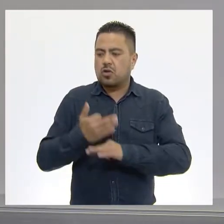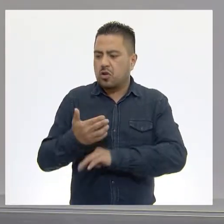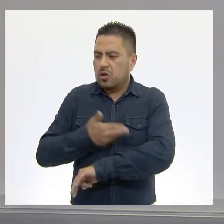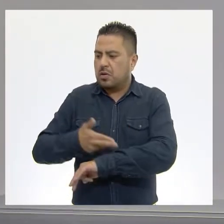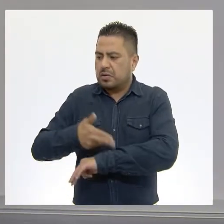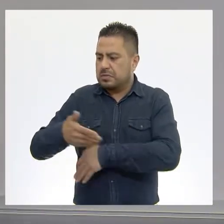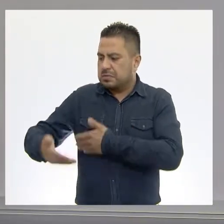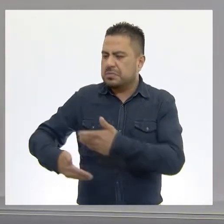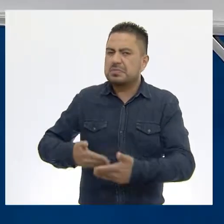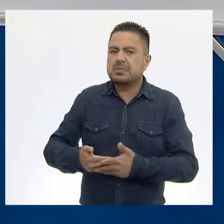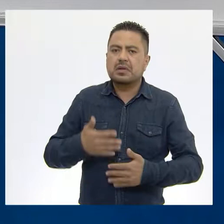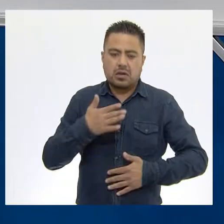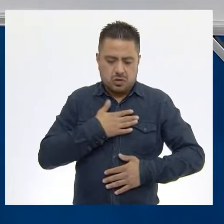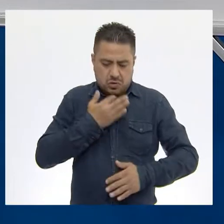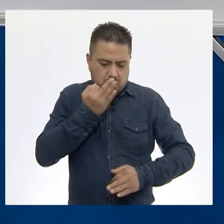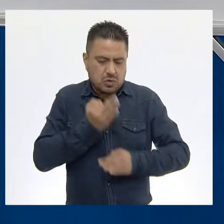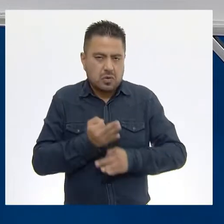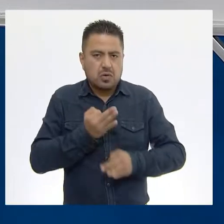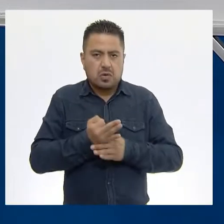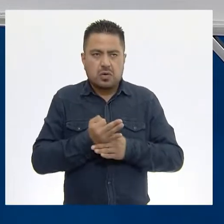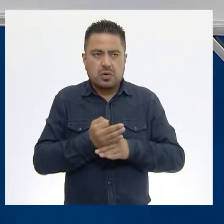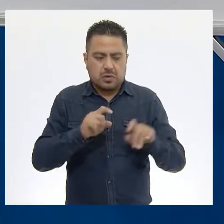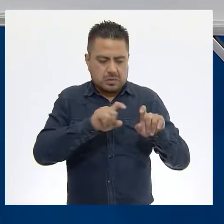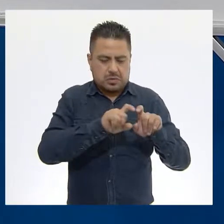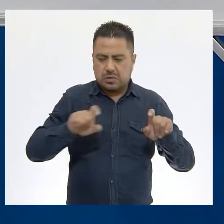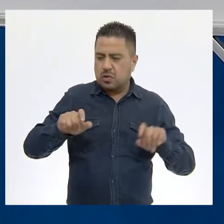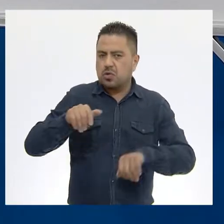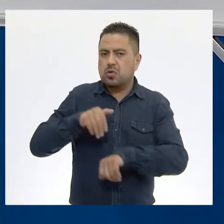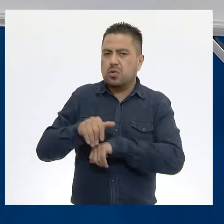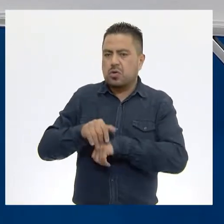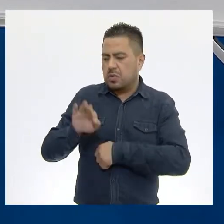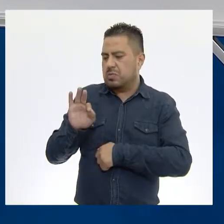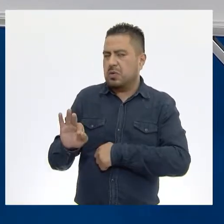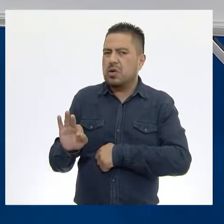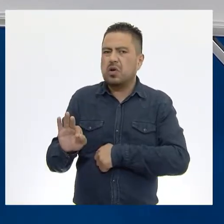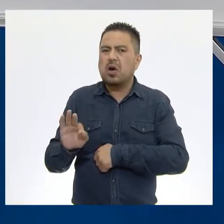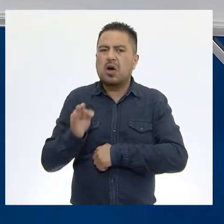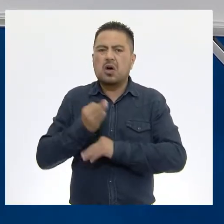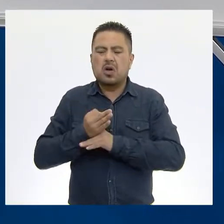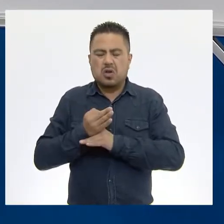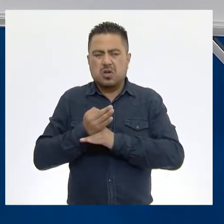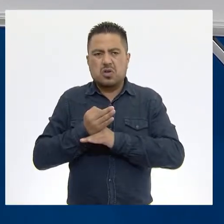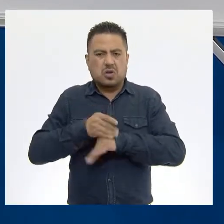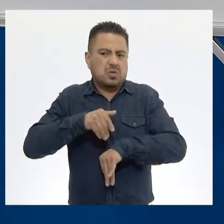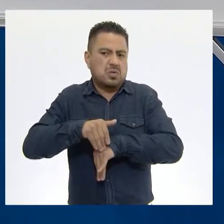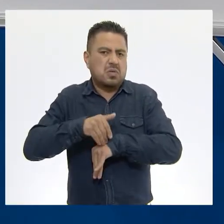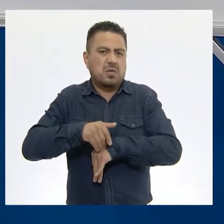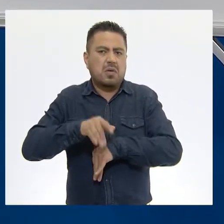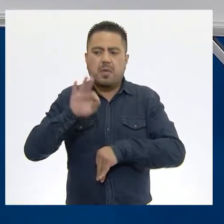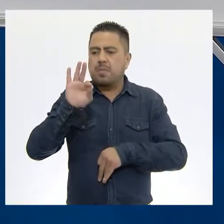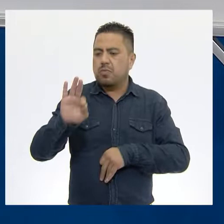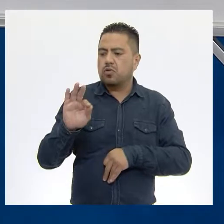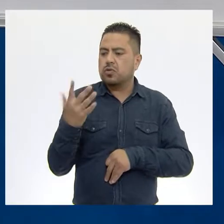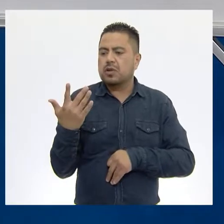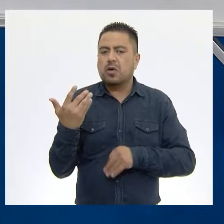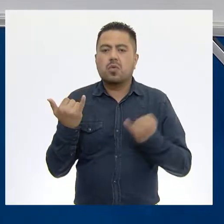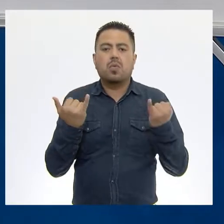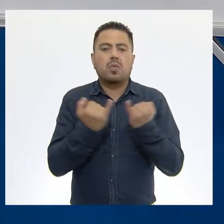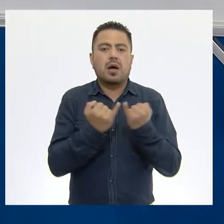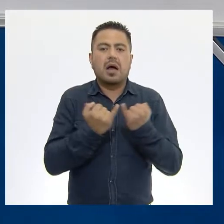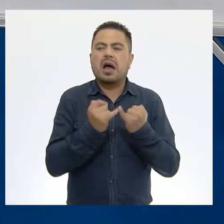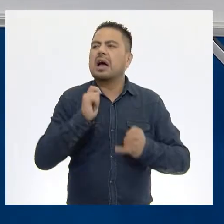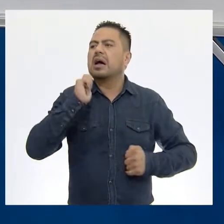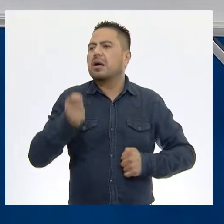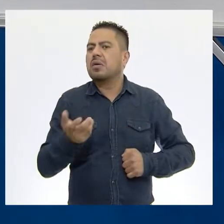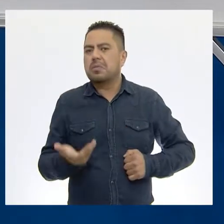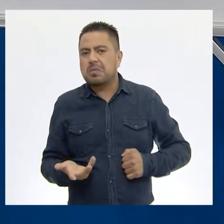pidiendo ahorita en décimos, más bien los tenemos en números decimales. 0.5 es igual a ¿qué?